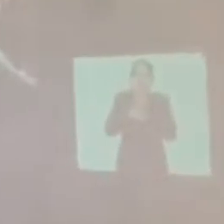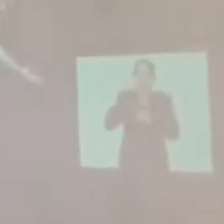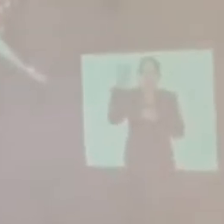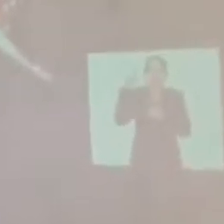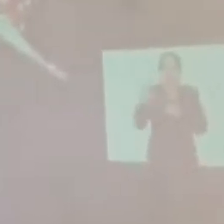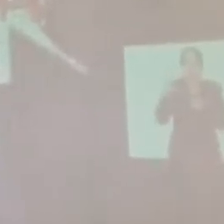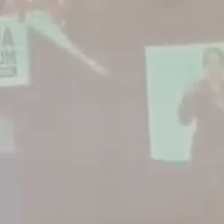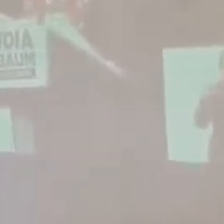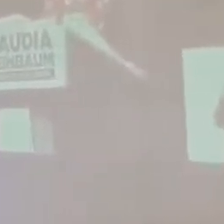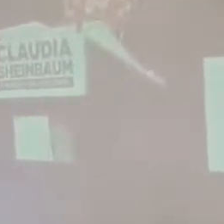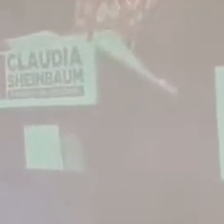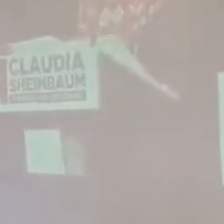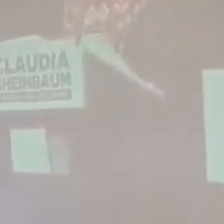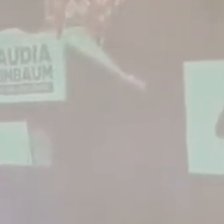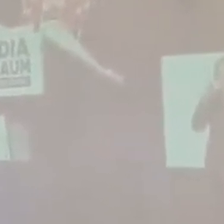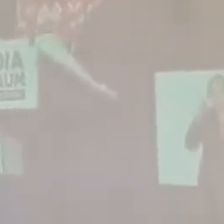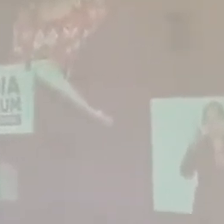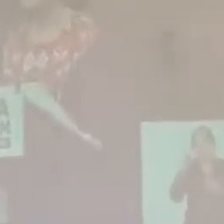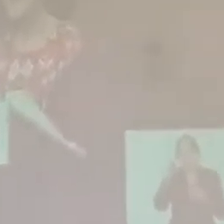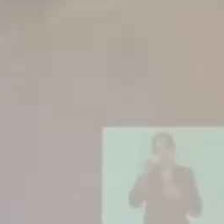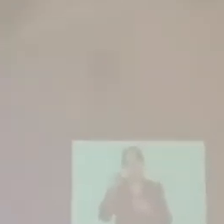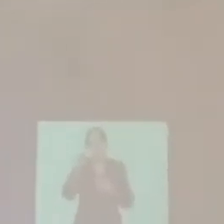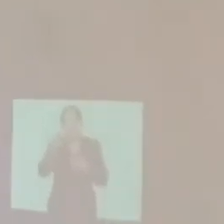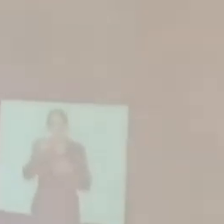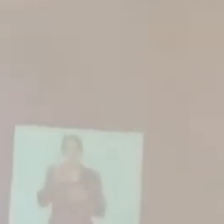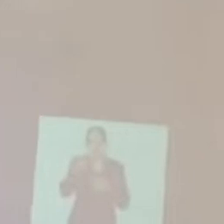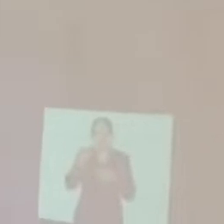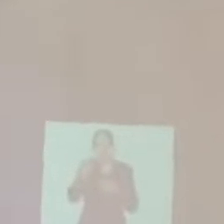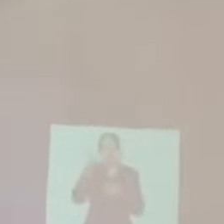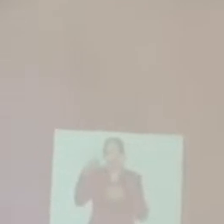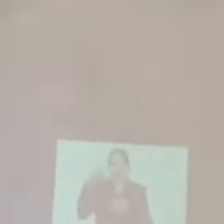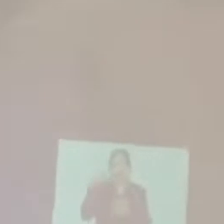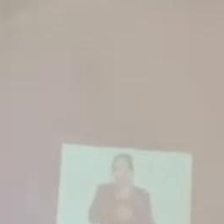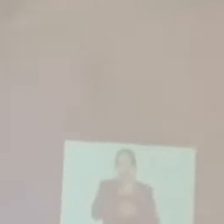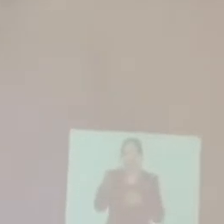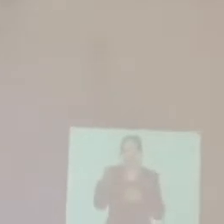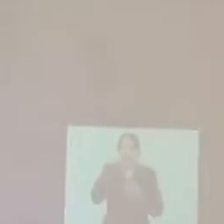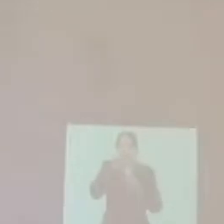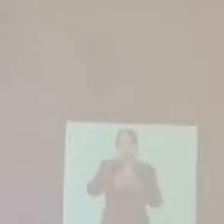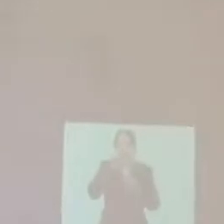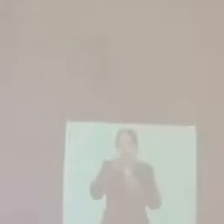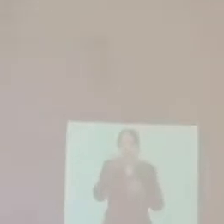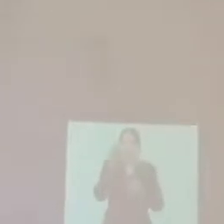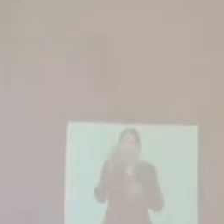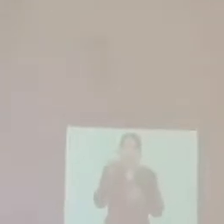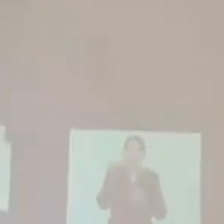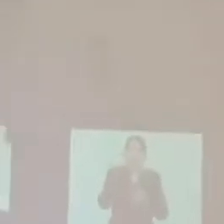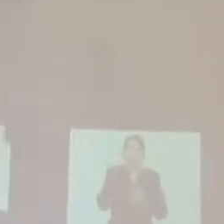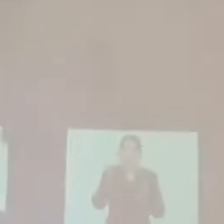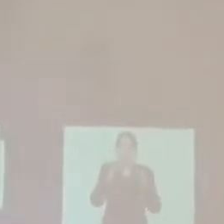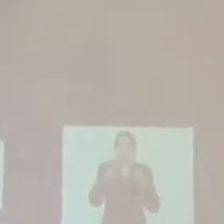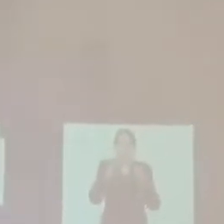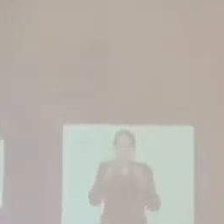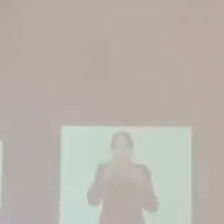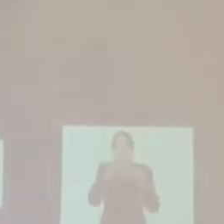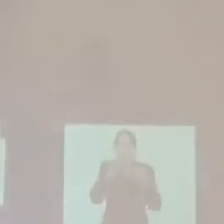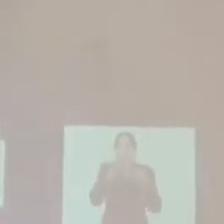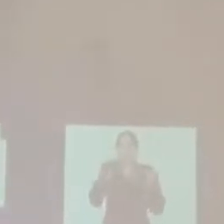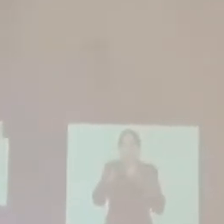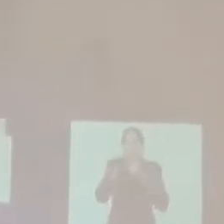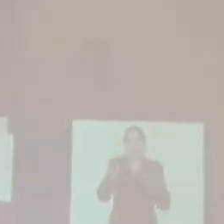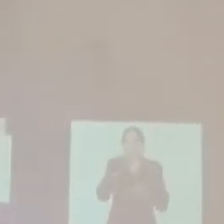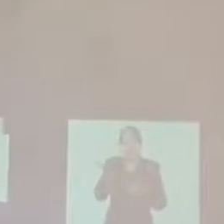el informe de Claudia Sheinbaum. Esto el motivo y la razón de que quieren ver el trabajo que está